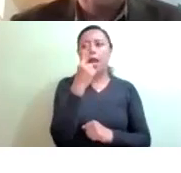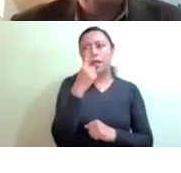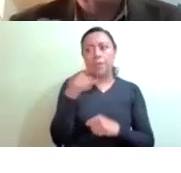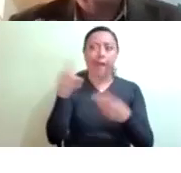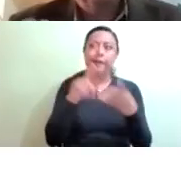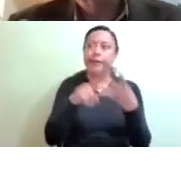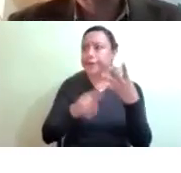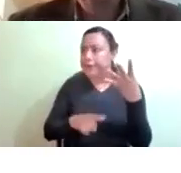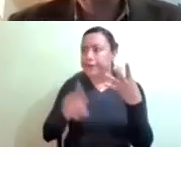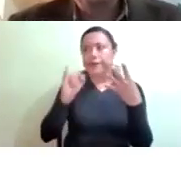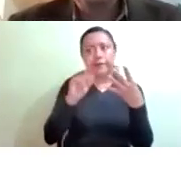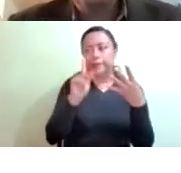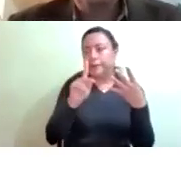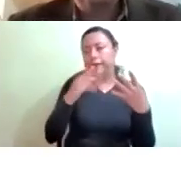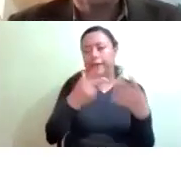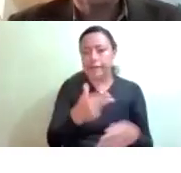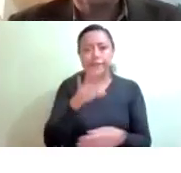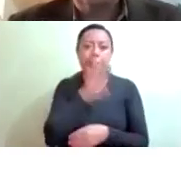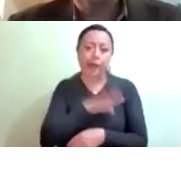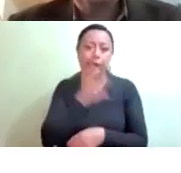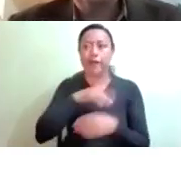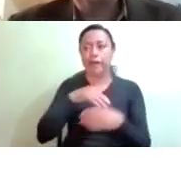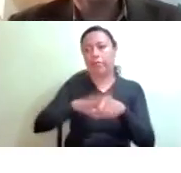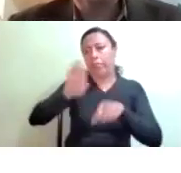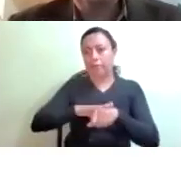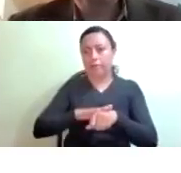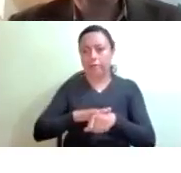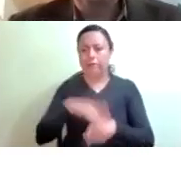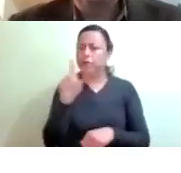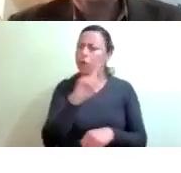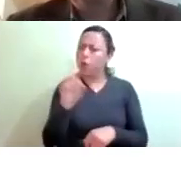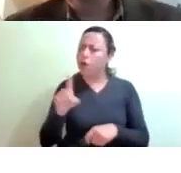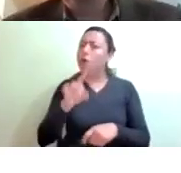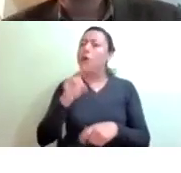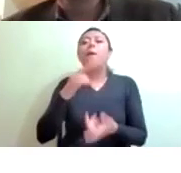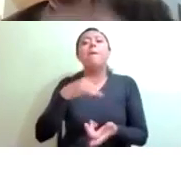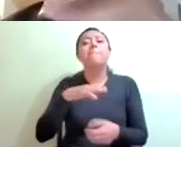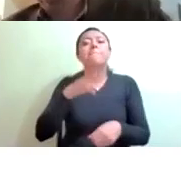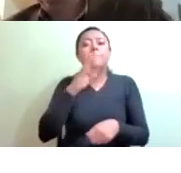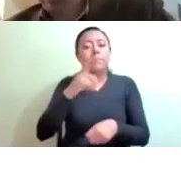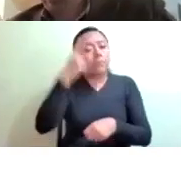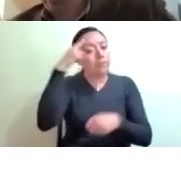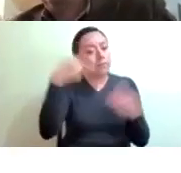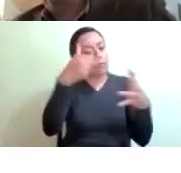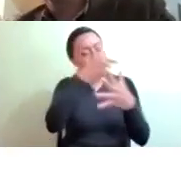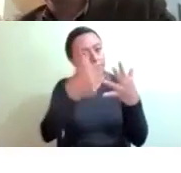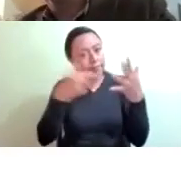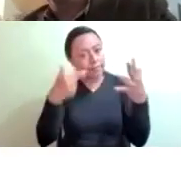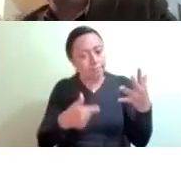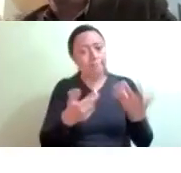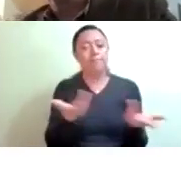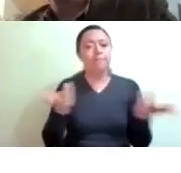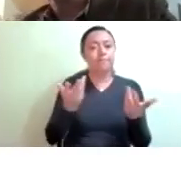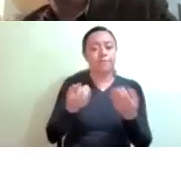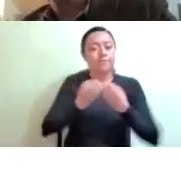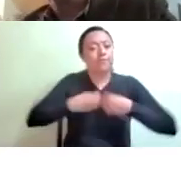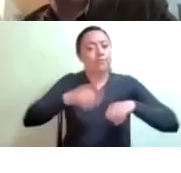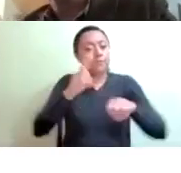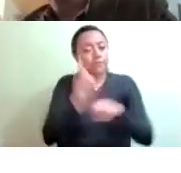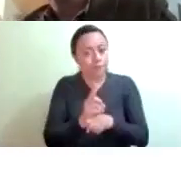tu IPH, sino más bien para hacer la lista y tener oportunidad de tener una retroalimentación. Lo que